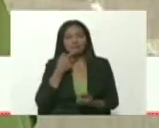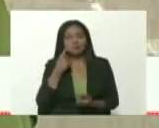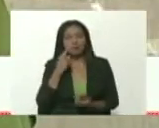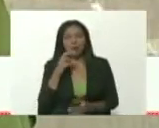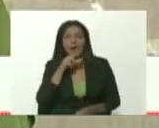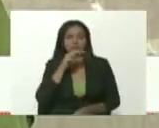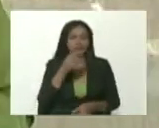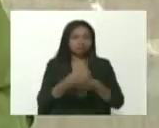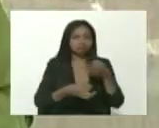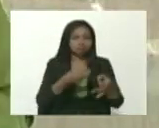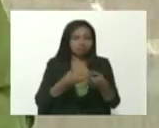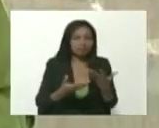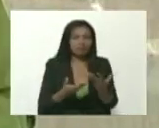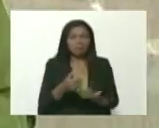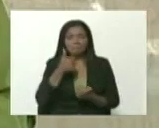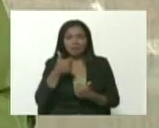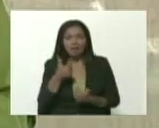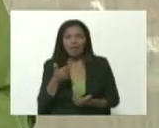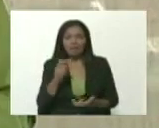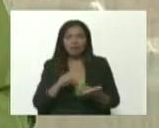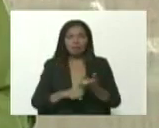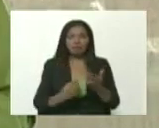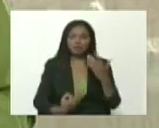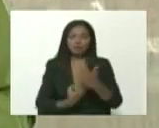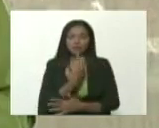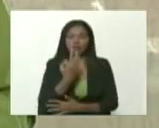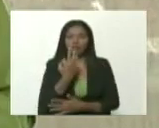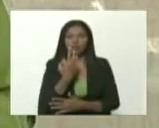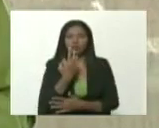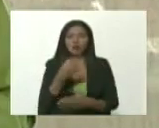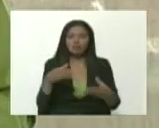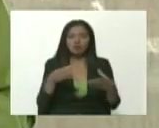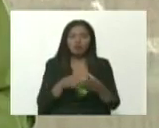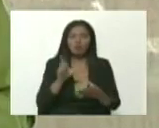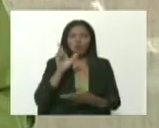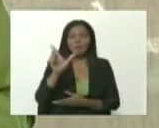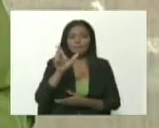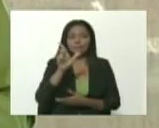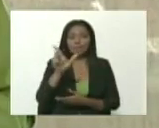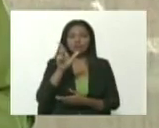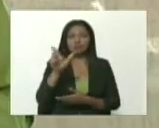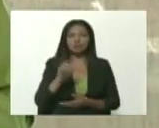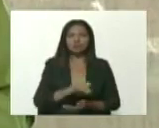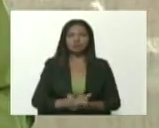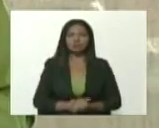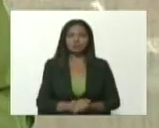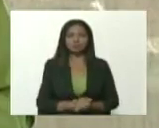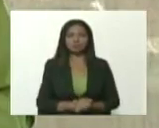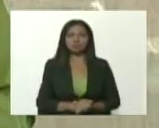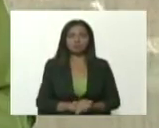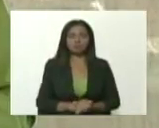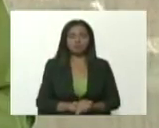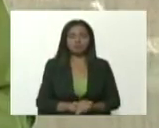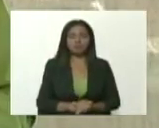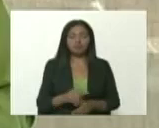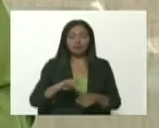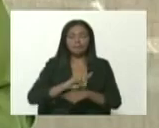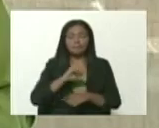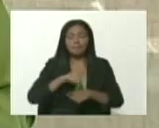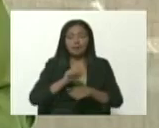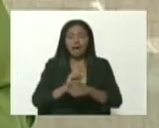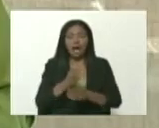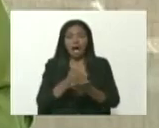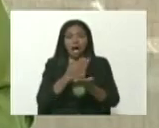habla Cecilita. ¿Ah? Fundadora del Partido Socialista Unido de Venezuela. Fue primera, antes de ser